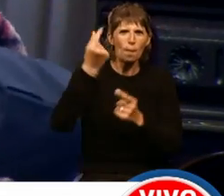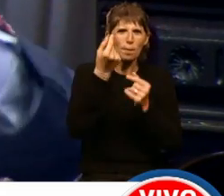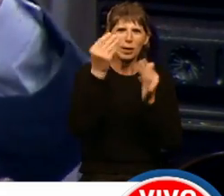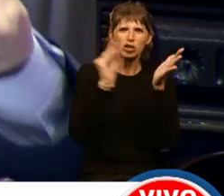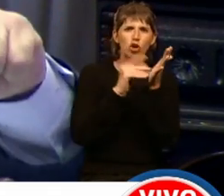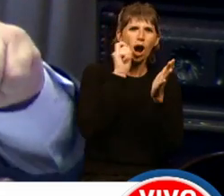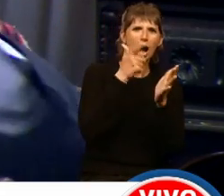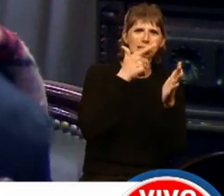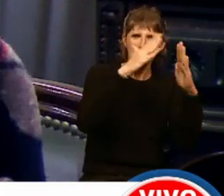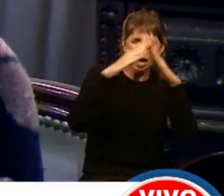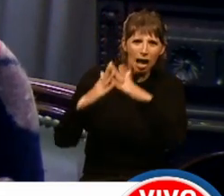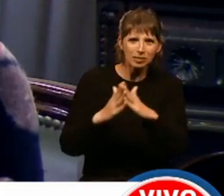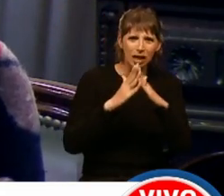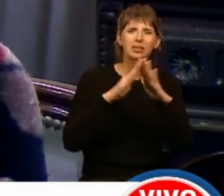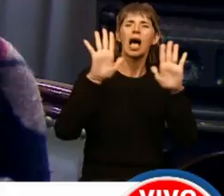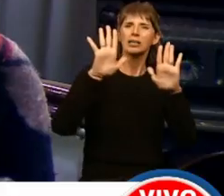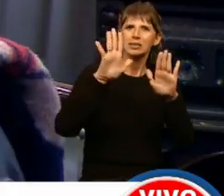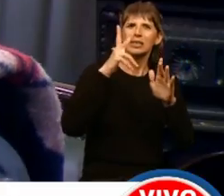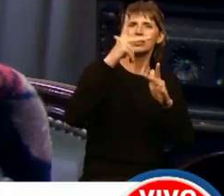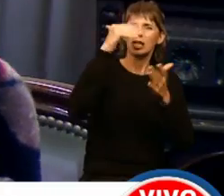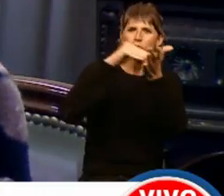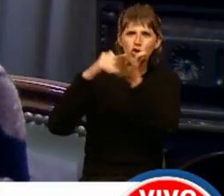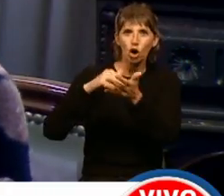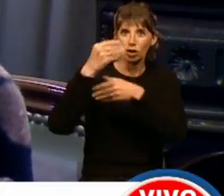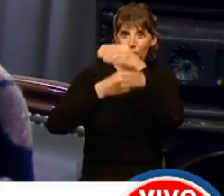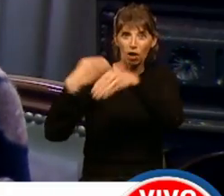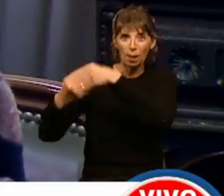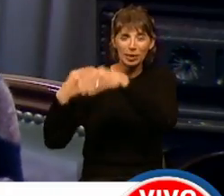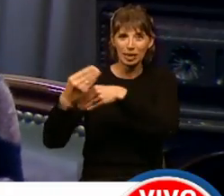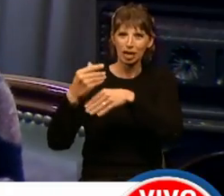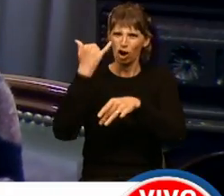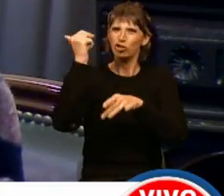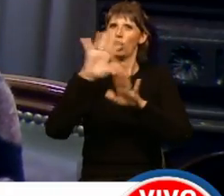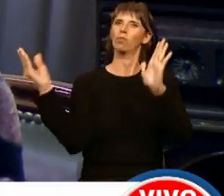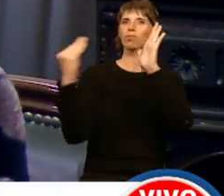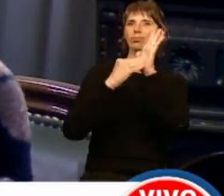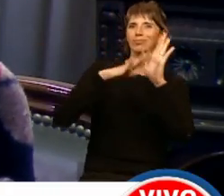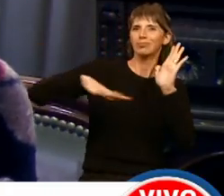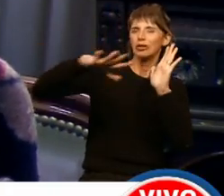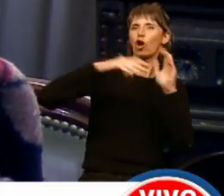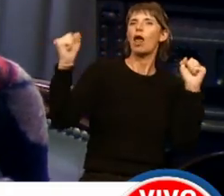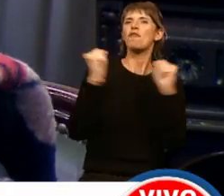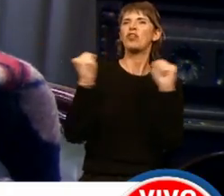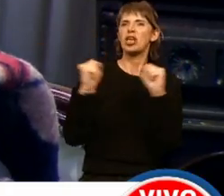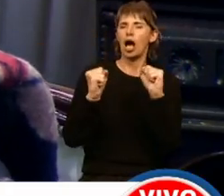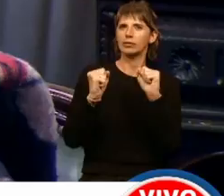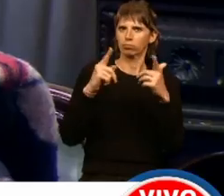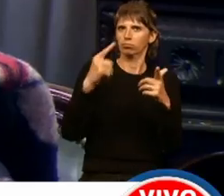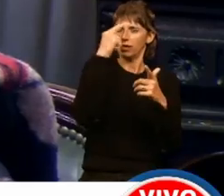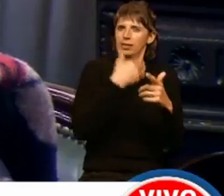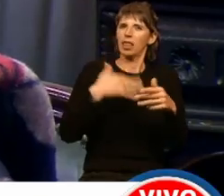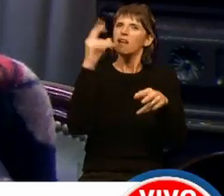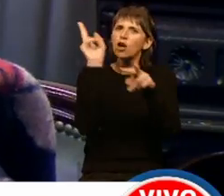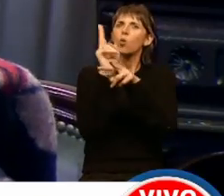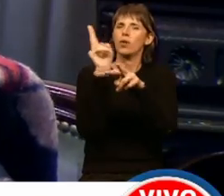3 millones de familias que hoy están siendo incluidas en el programa de la zona fría el estado debe cuidar el interés económico